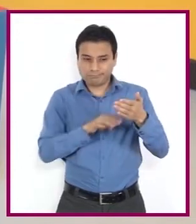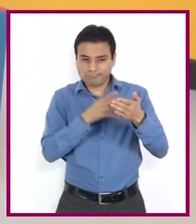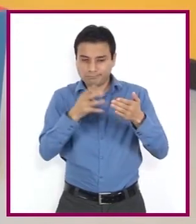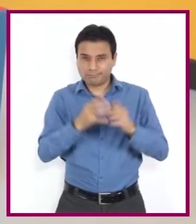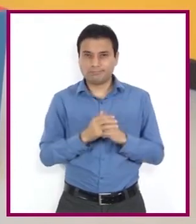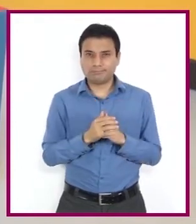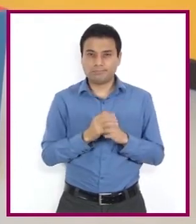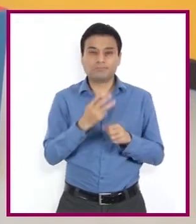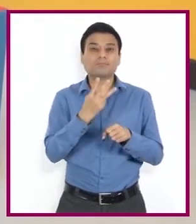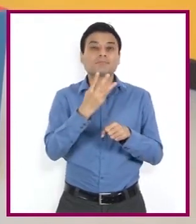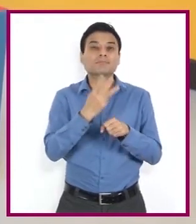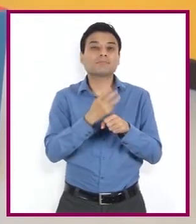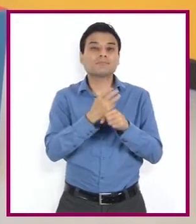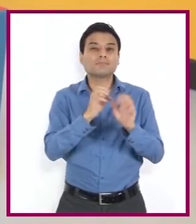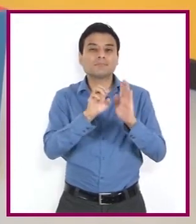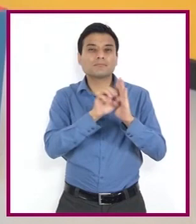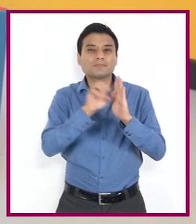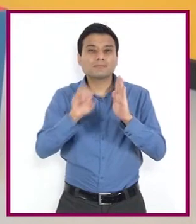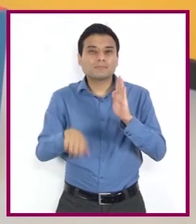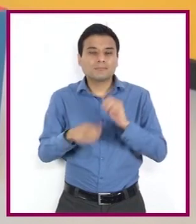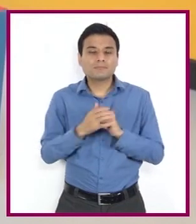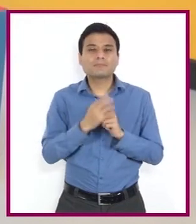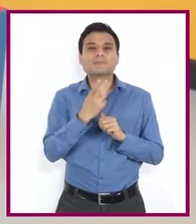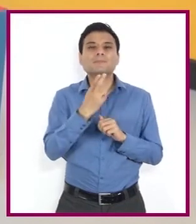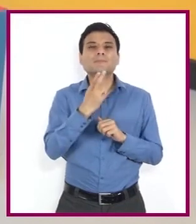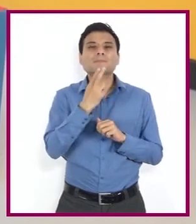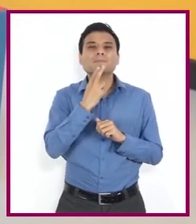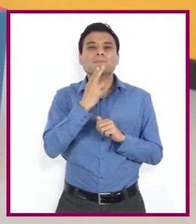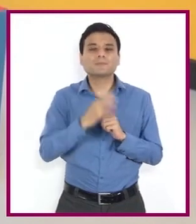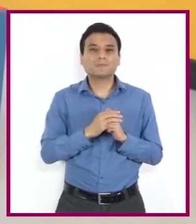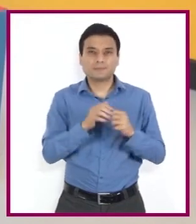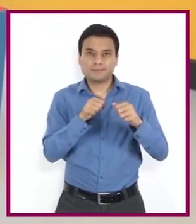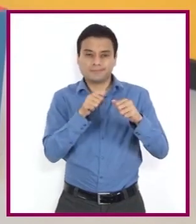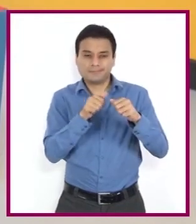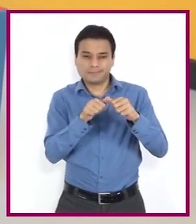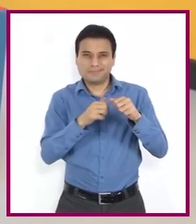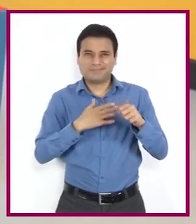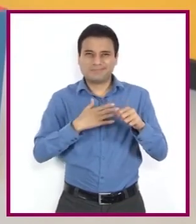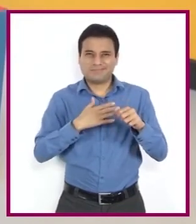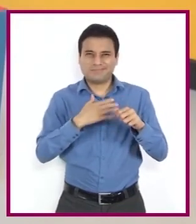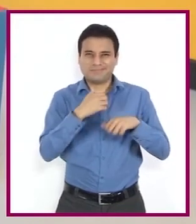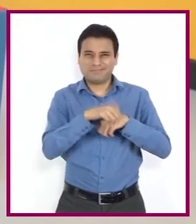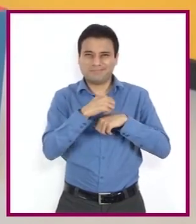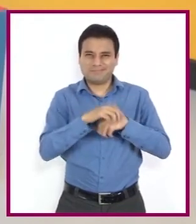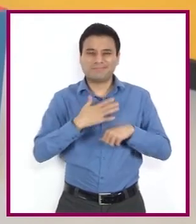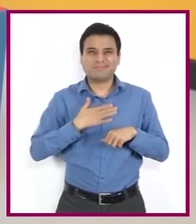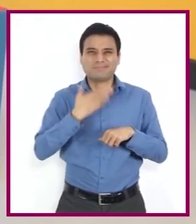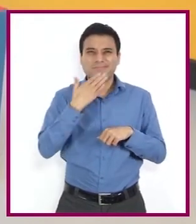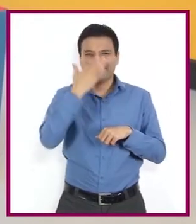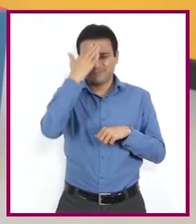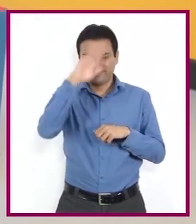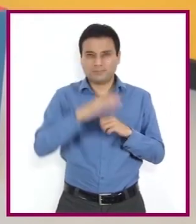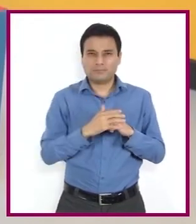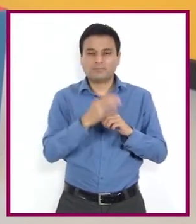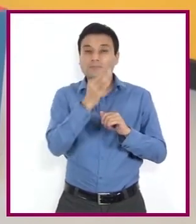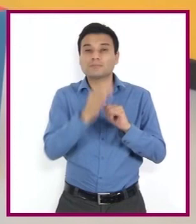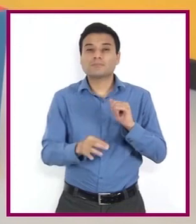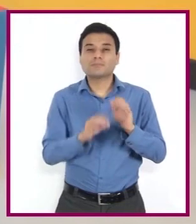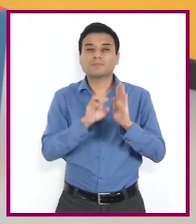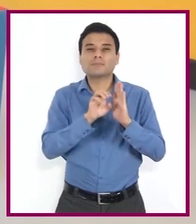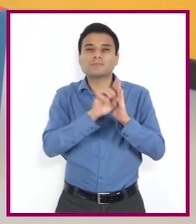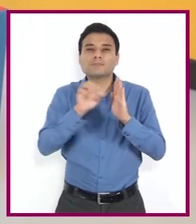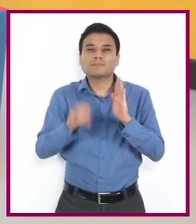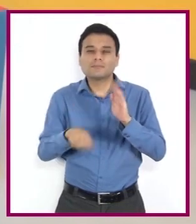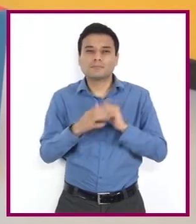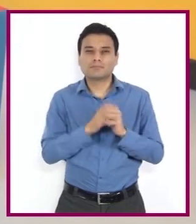inversa. El tercero, a través de su representación algebraica por medio de sus proporciones. Y el último, a través